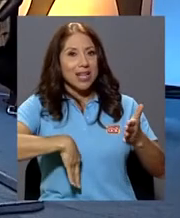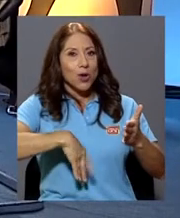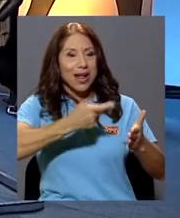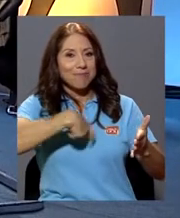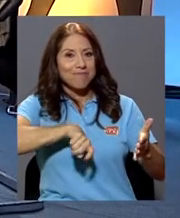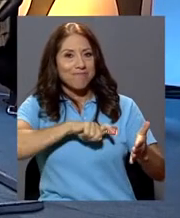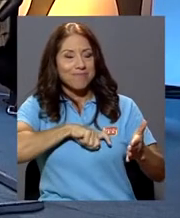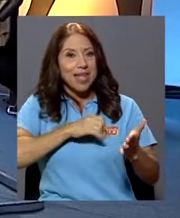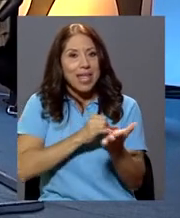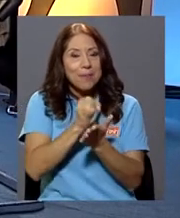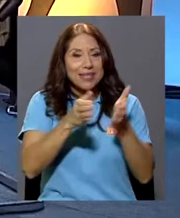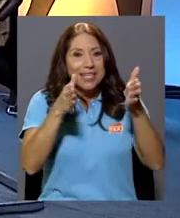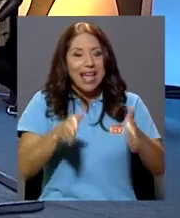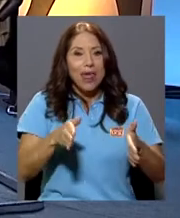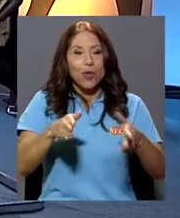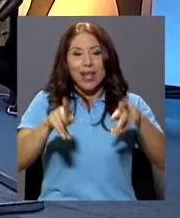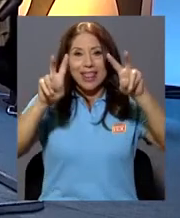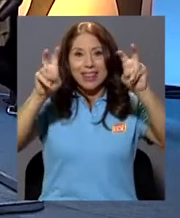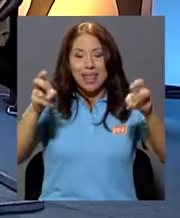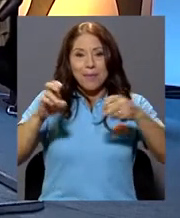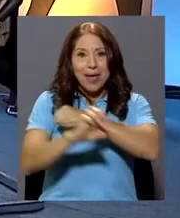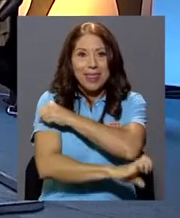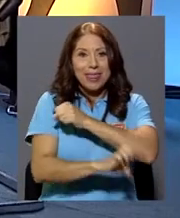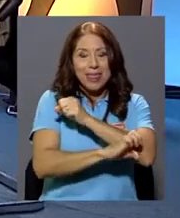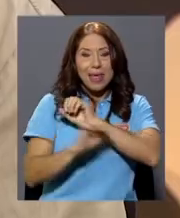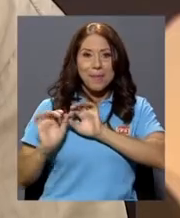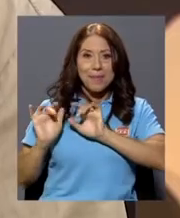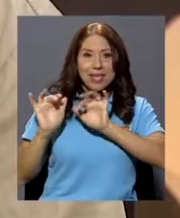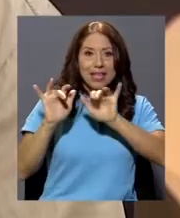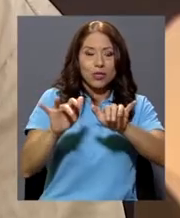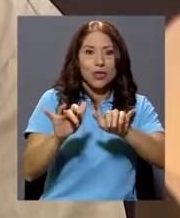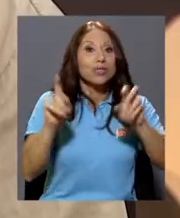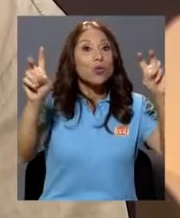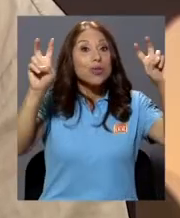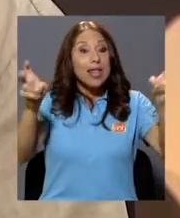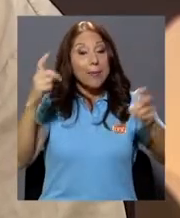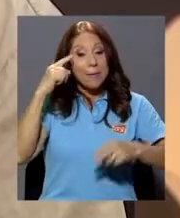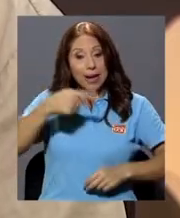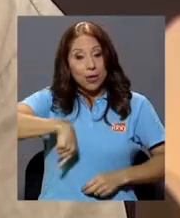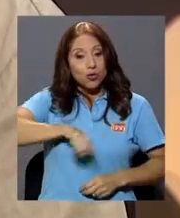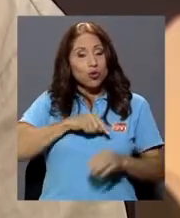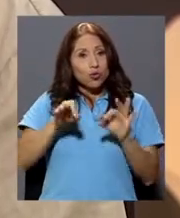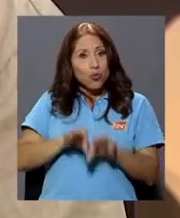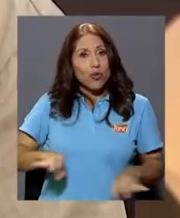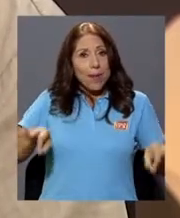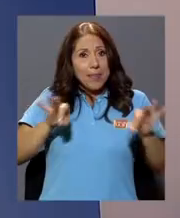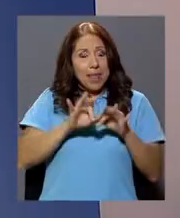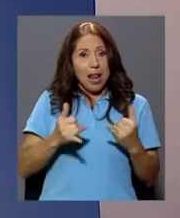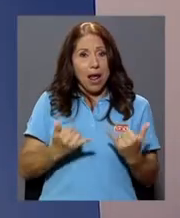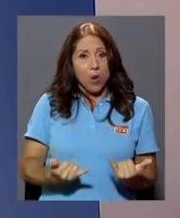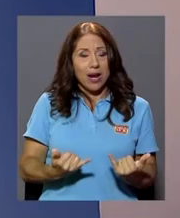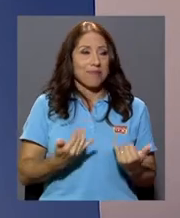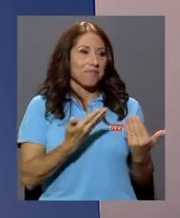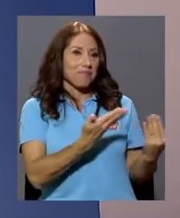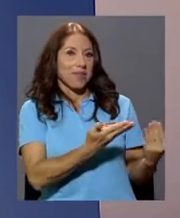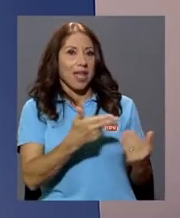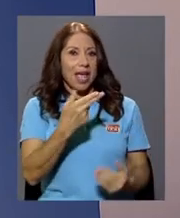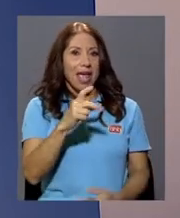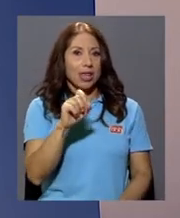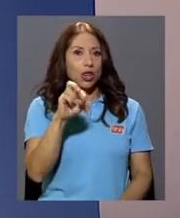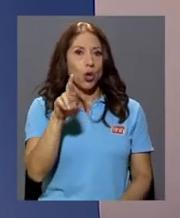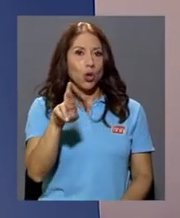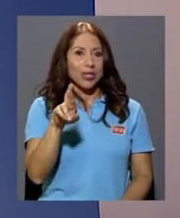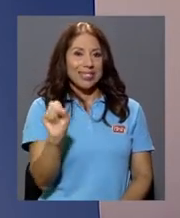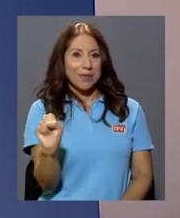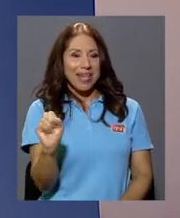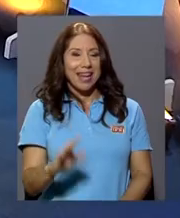el investigador en migraciones y sobre todo en un tema que para nosotros como costarricenses hoy es fundamental, don Héctor